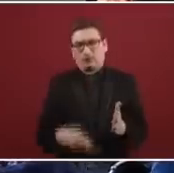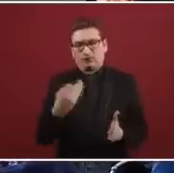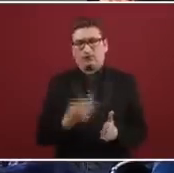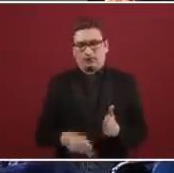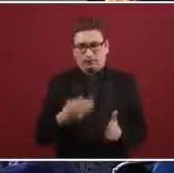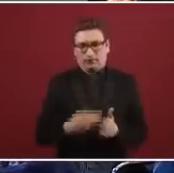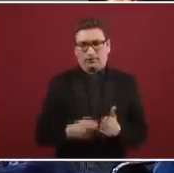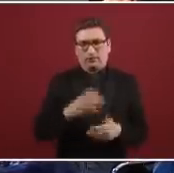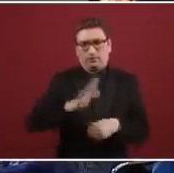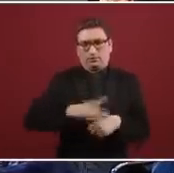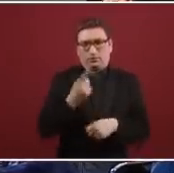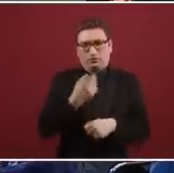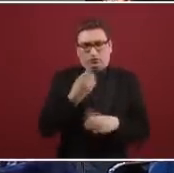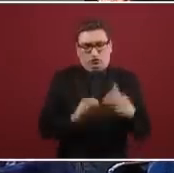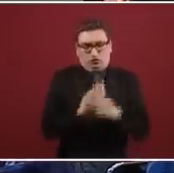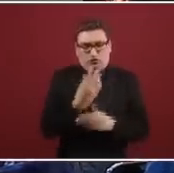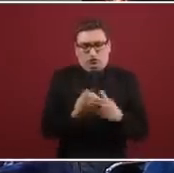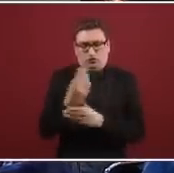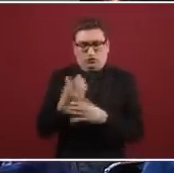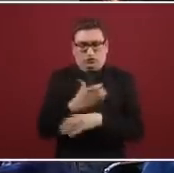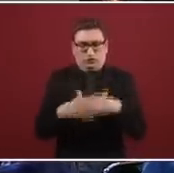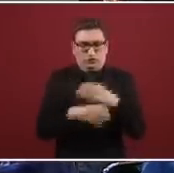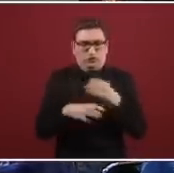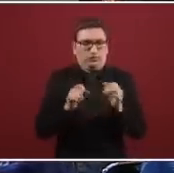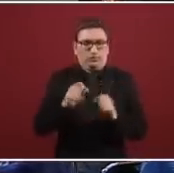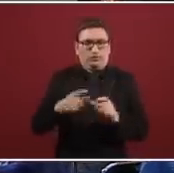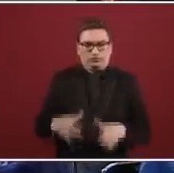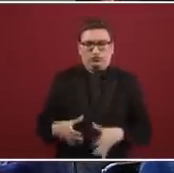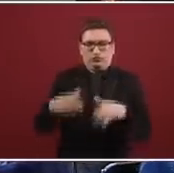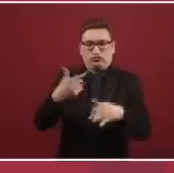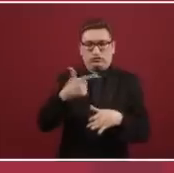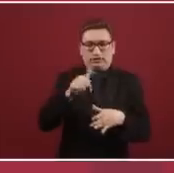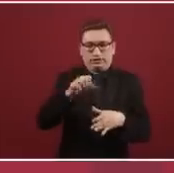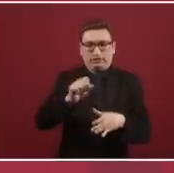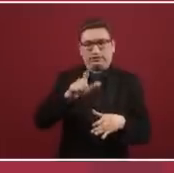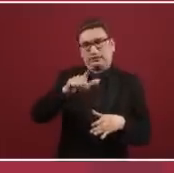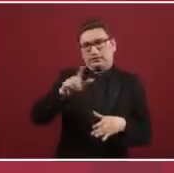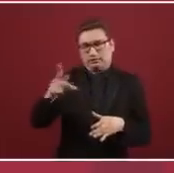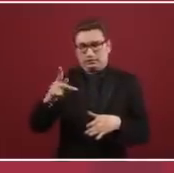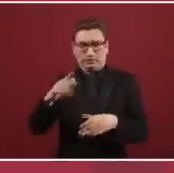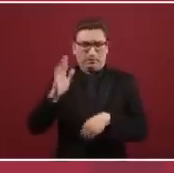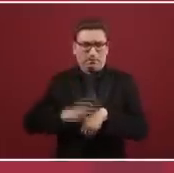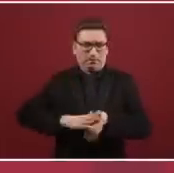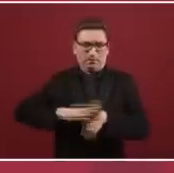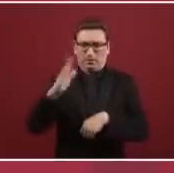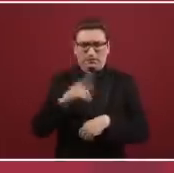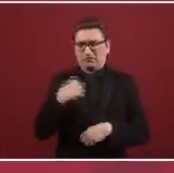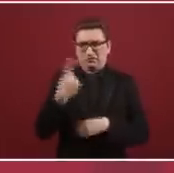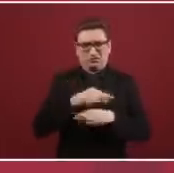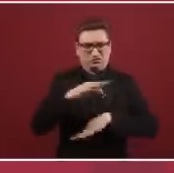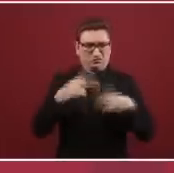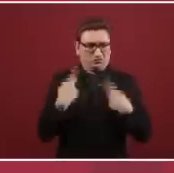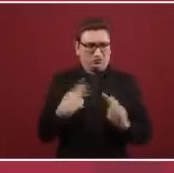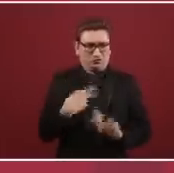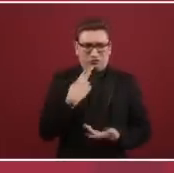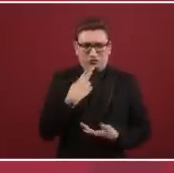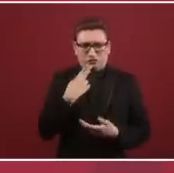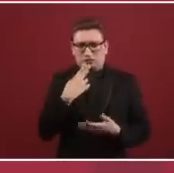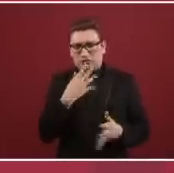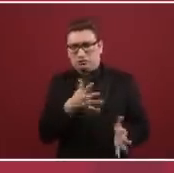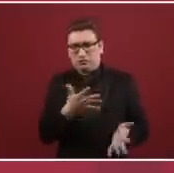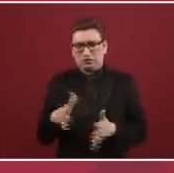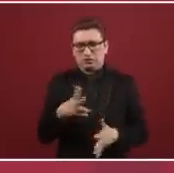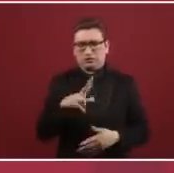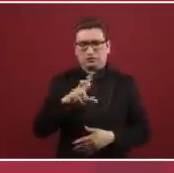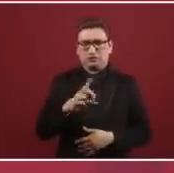la renovación de los cilindros de gas LP, que es lo que más se consuma y que se estima alrededor de